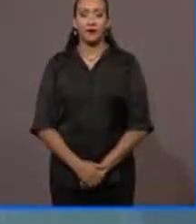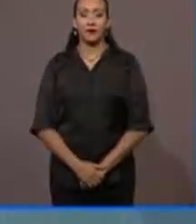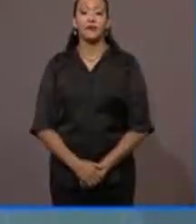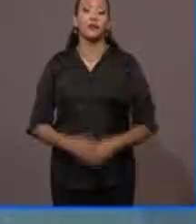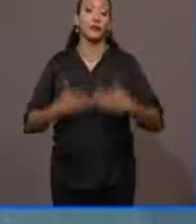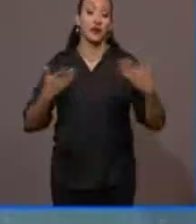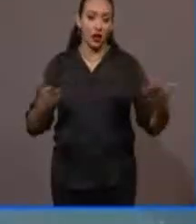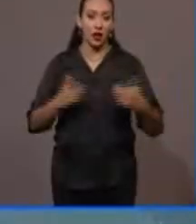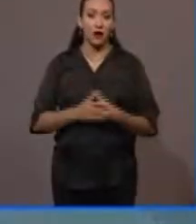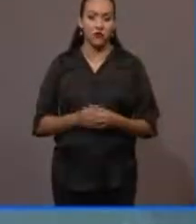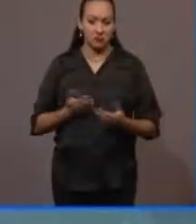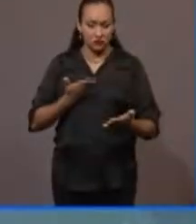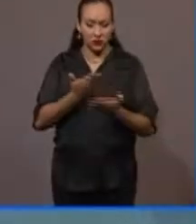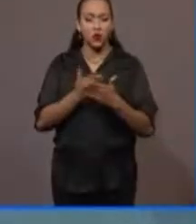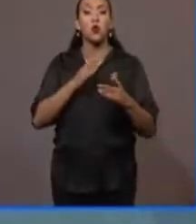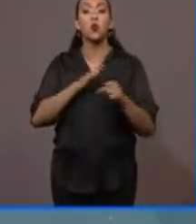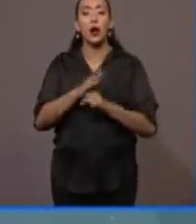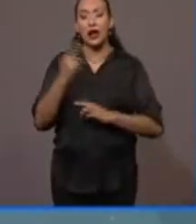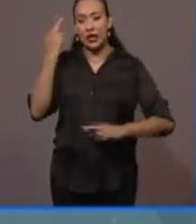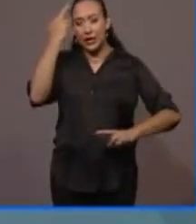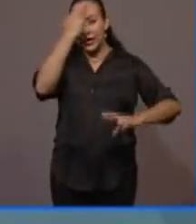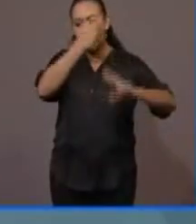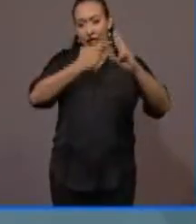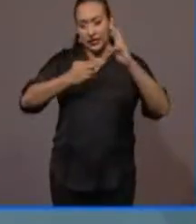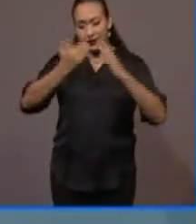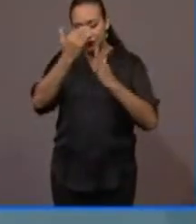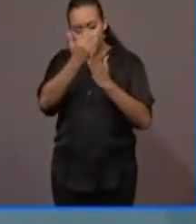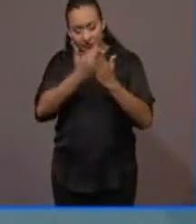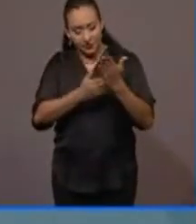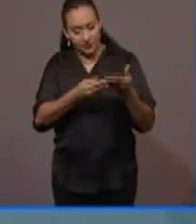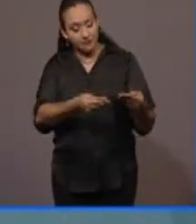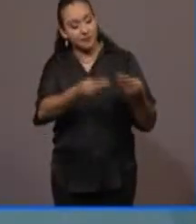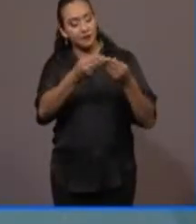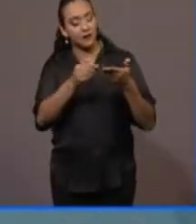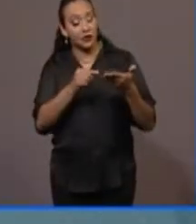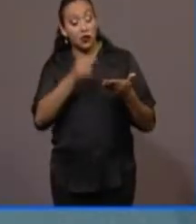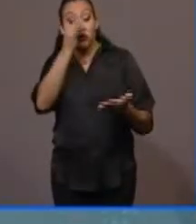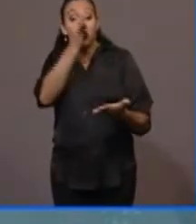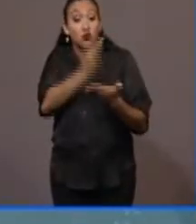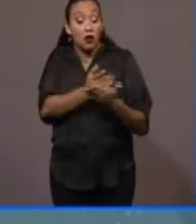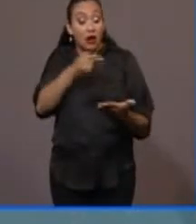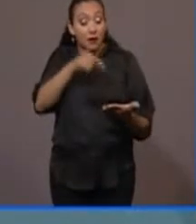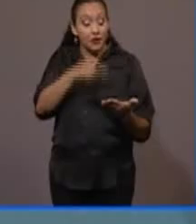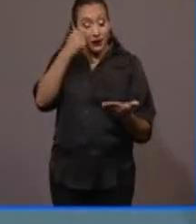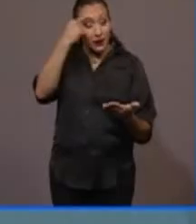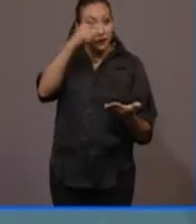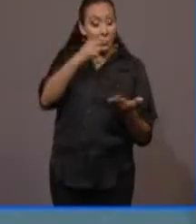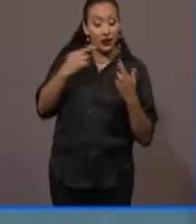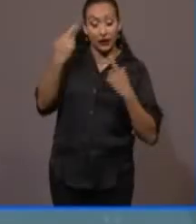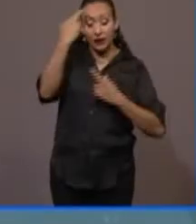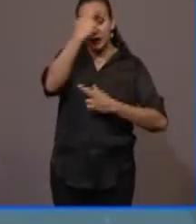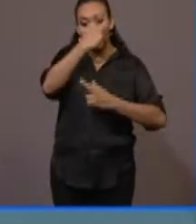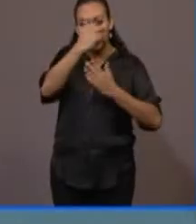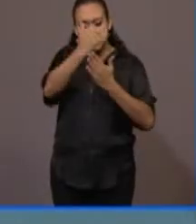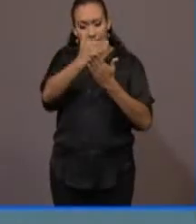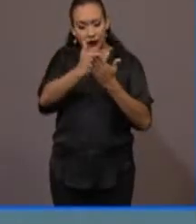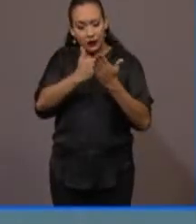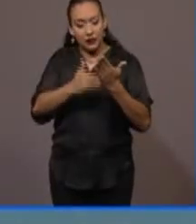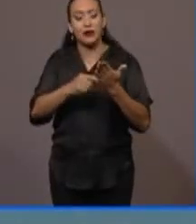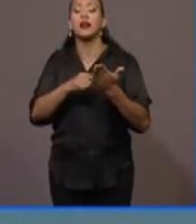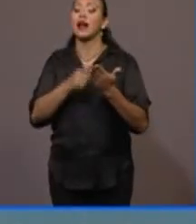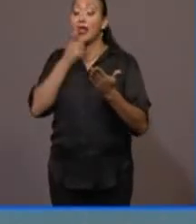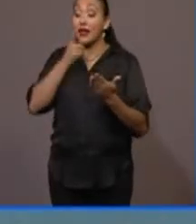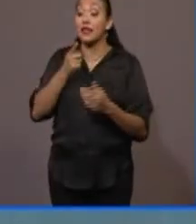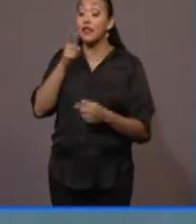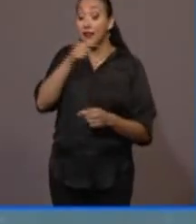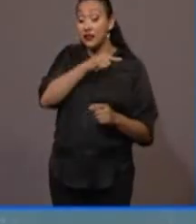En consecuencia, se propone revocar la resolución controvertida únicamente en lo que respecta al análisis del elemento objetivo de la